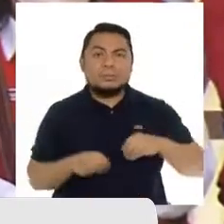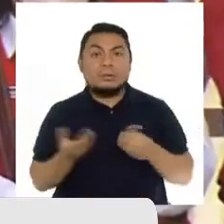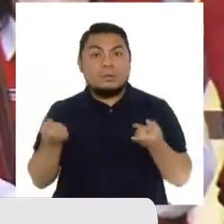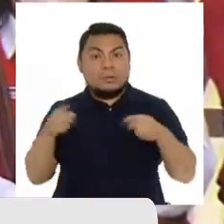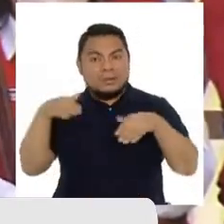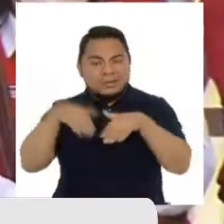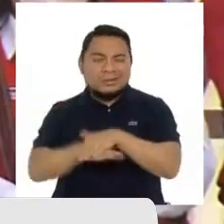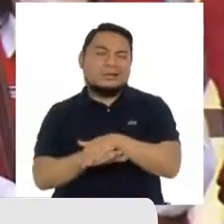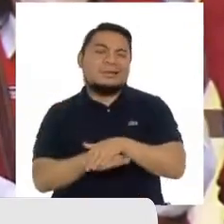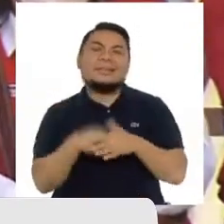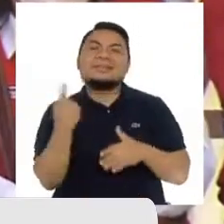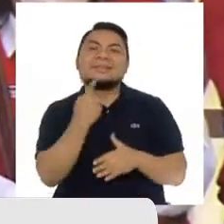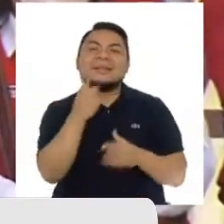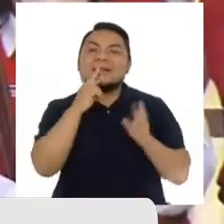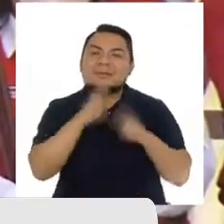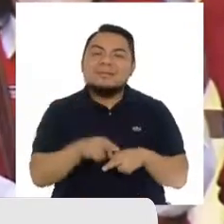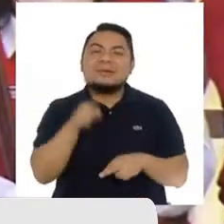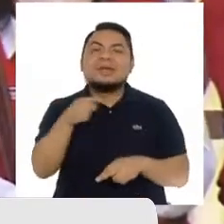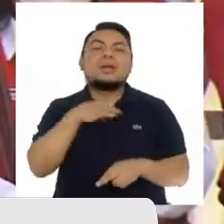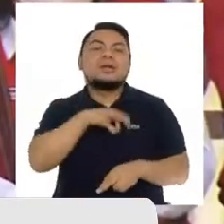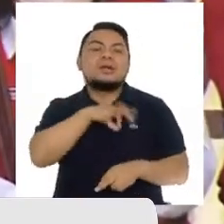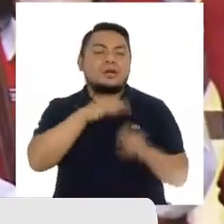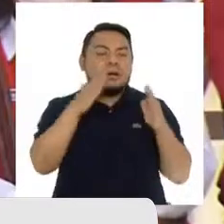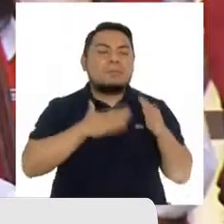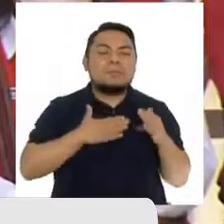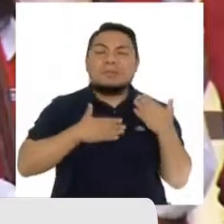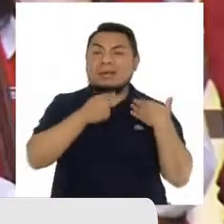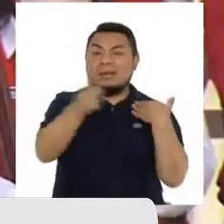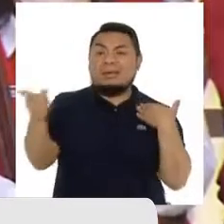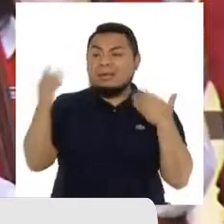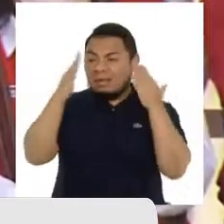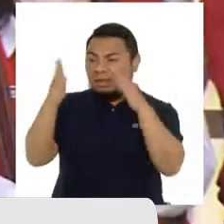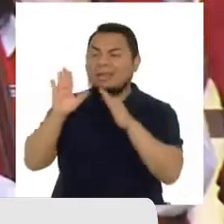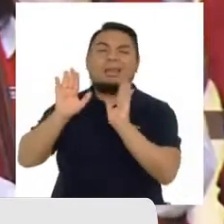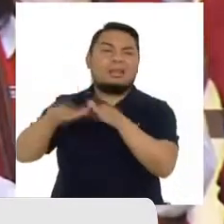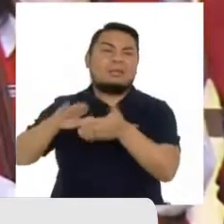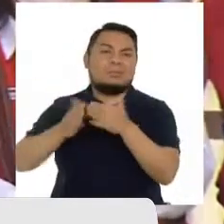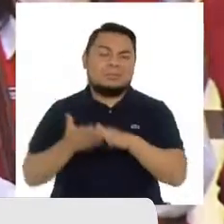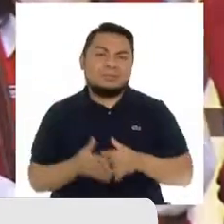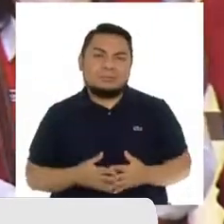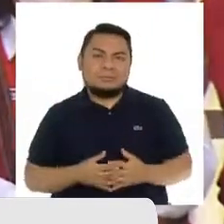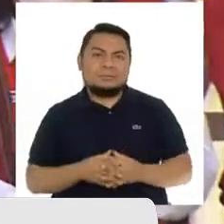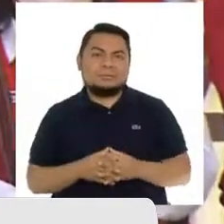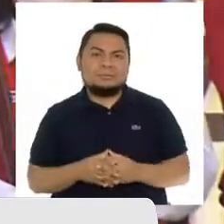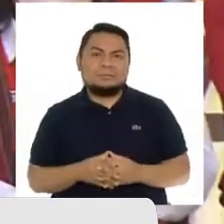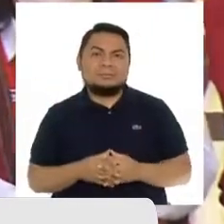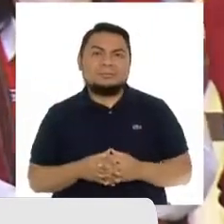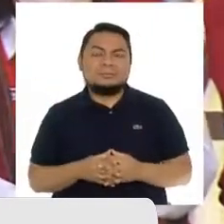solo responde a ese interés más no al interés del pueblo